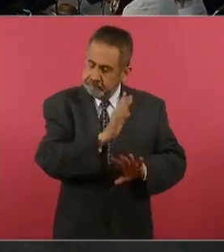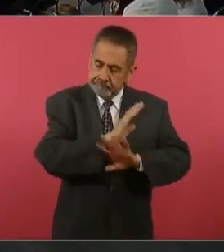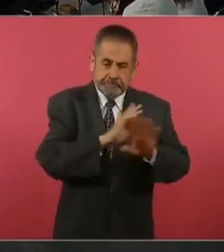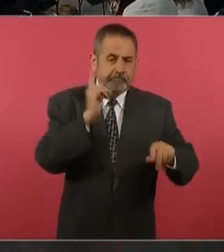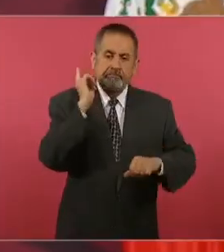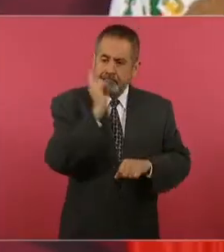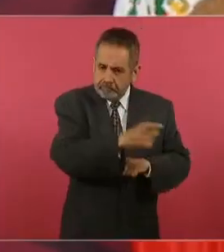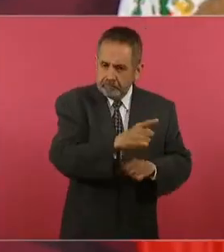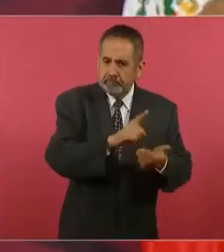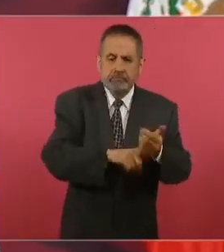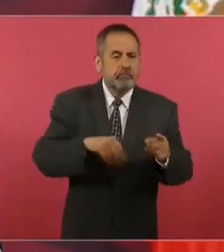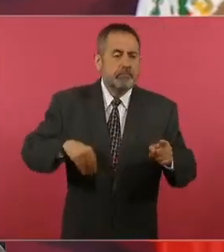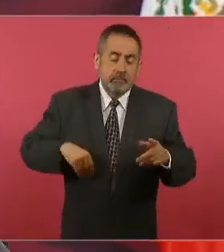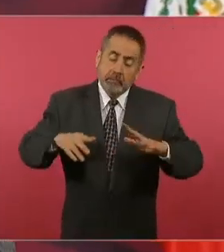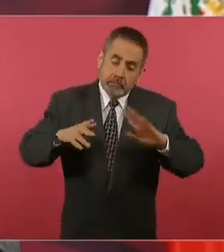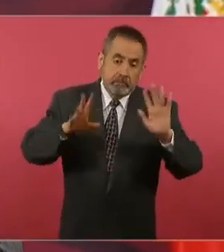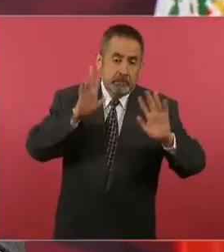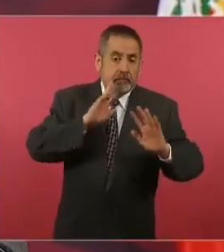se les